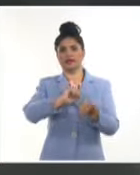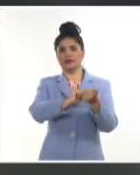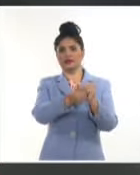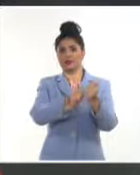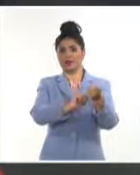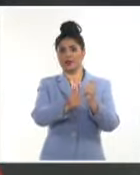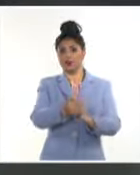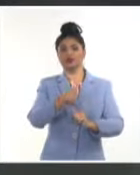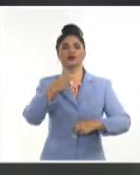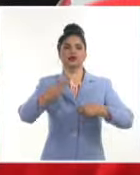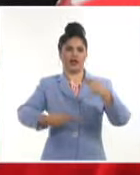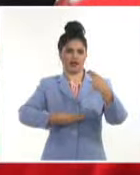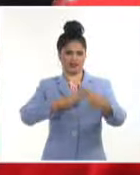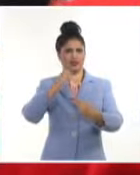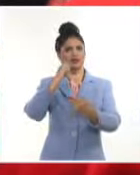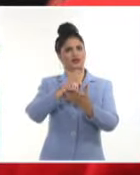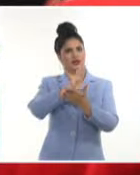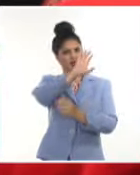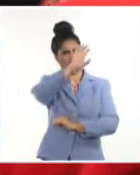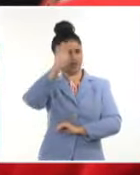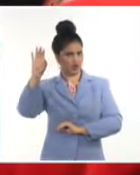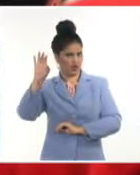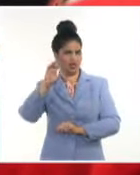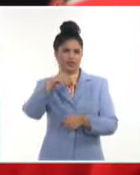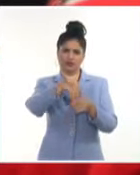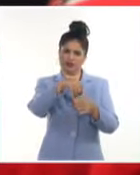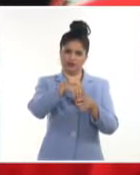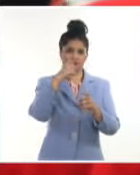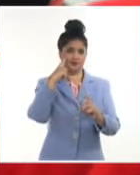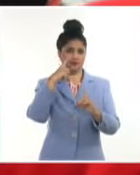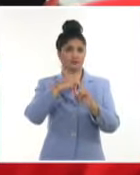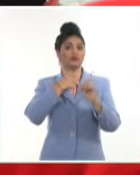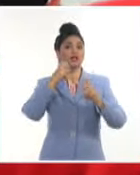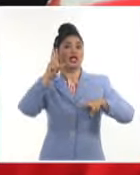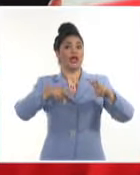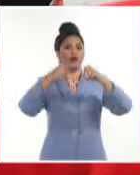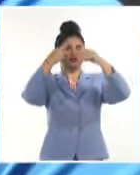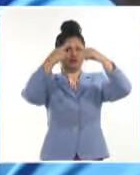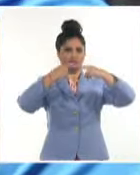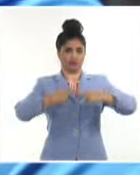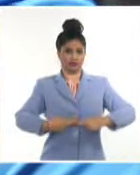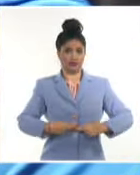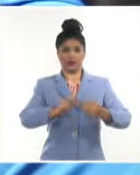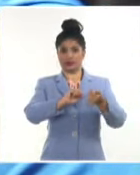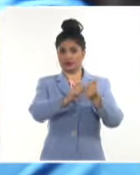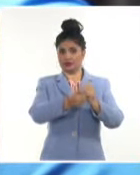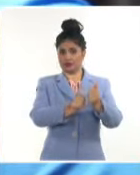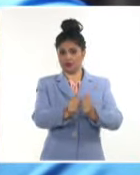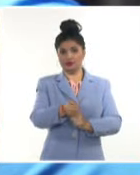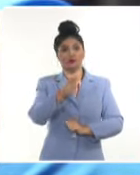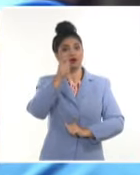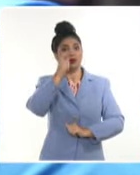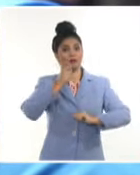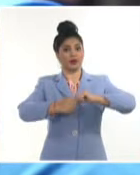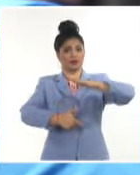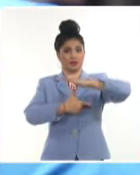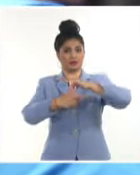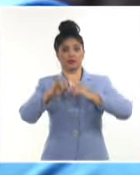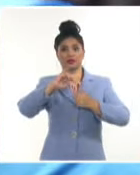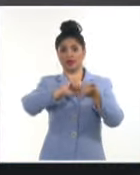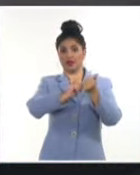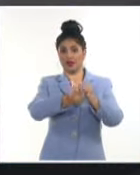este centro de alto rendimiento. Con el objetivo de evaluar y validar la matrícula escolar deportiva, Ariel Sainz, vicepresidente del INDER, encabezó el